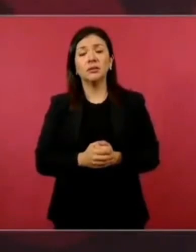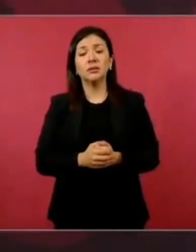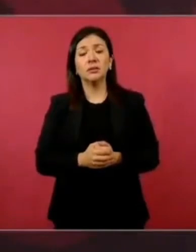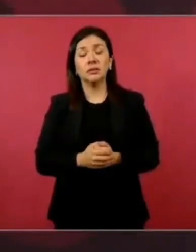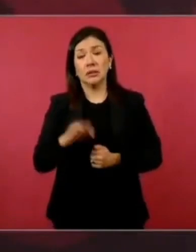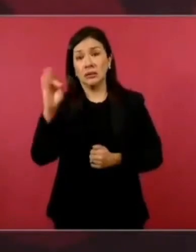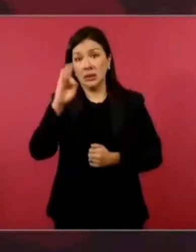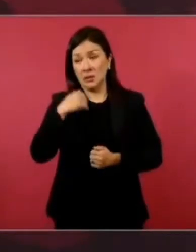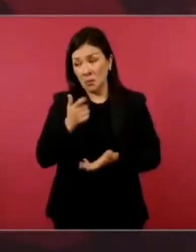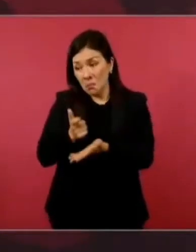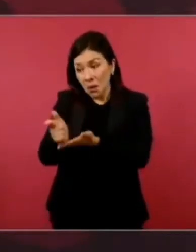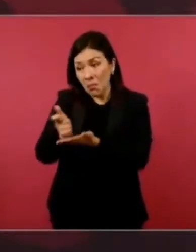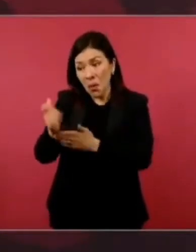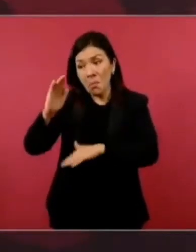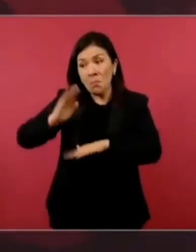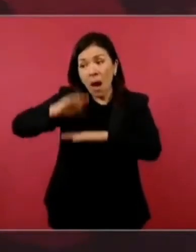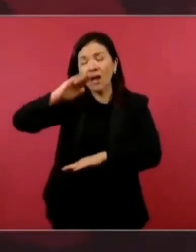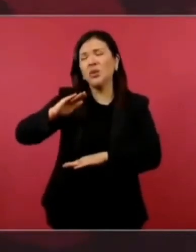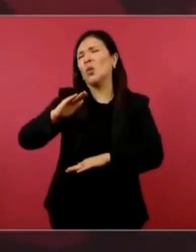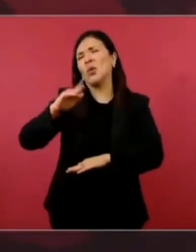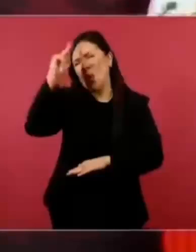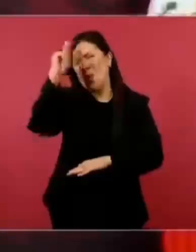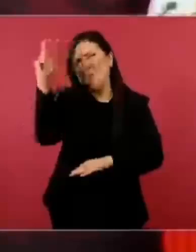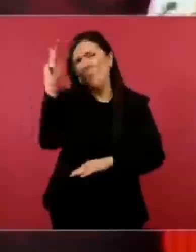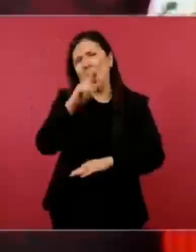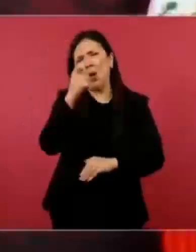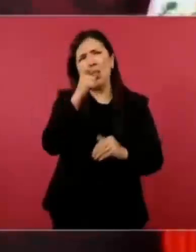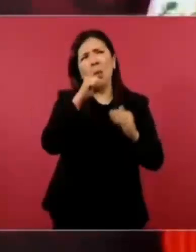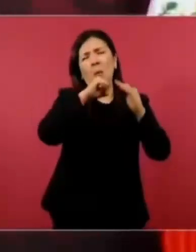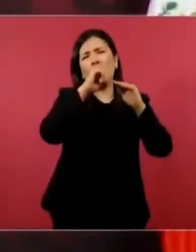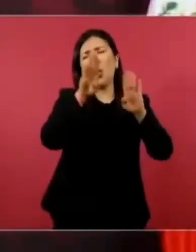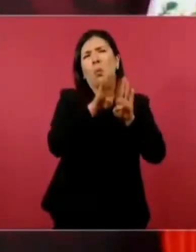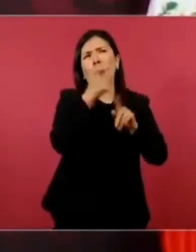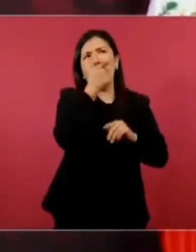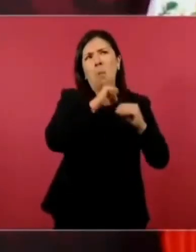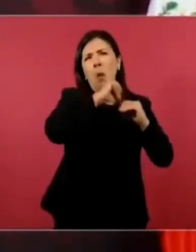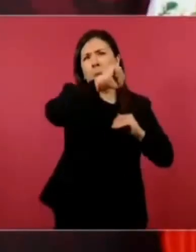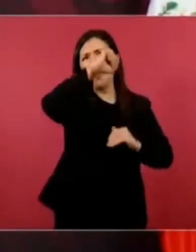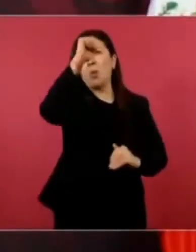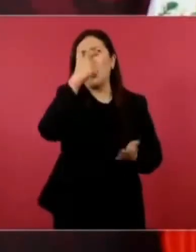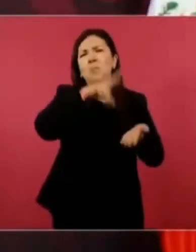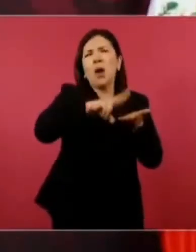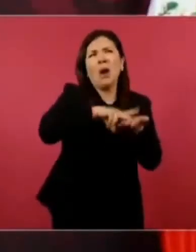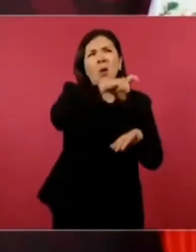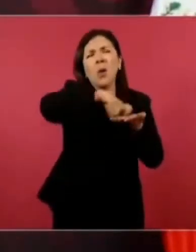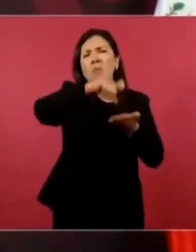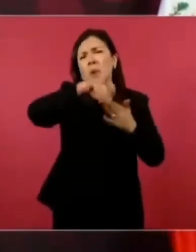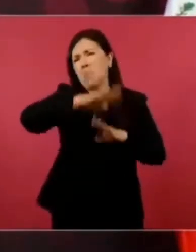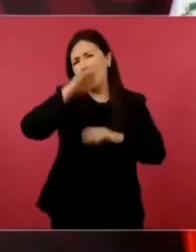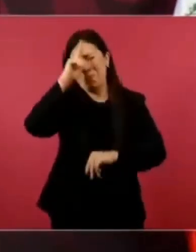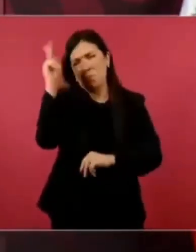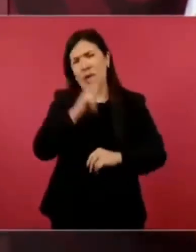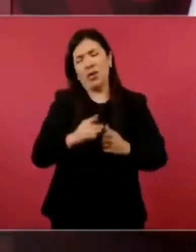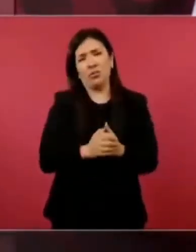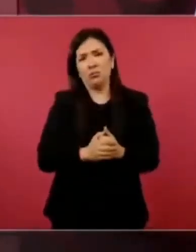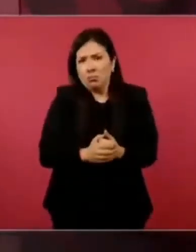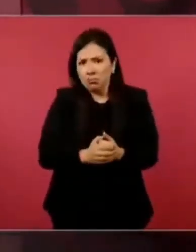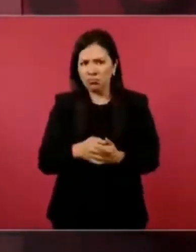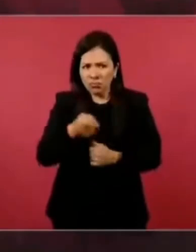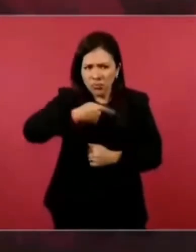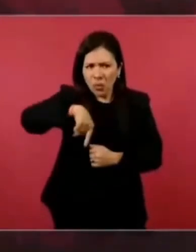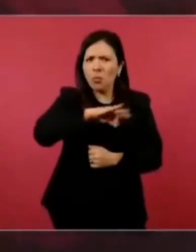si aumentaban el salario iba a haber inflación. ¿Qué hicimos nosotros? ¿Aumentamos el salario? No hubo